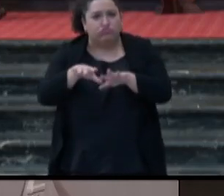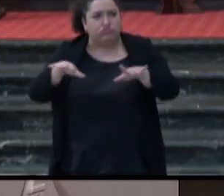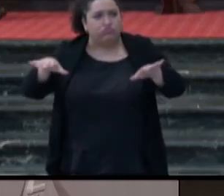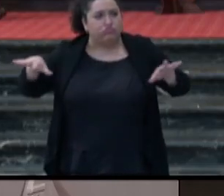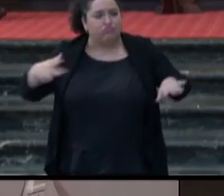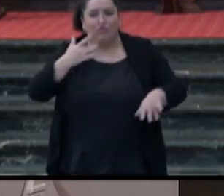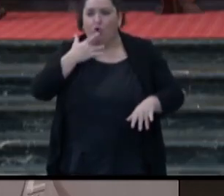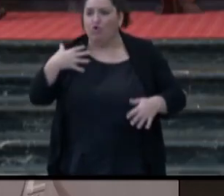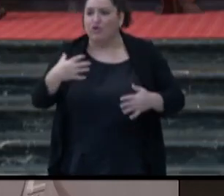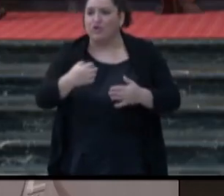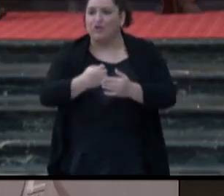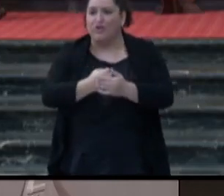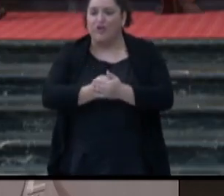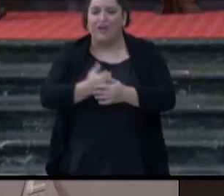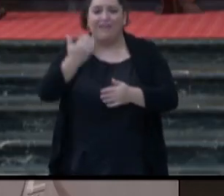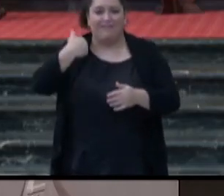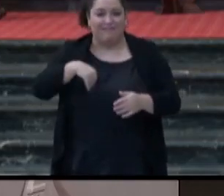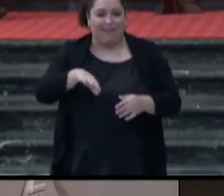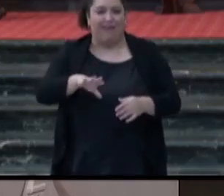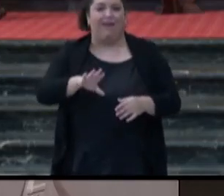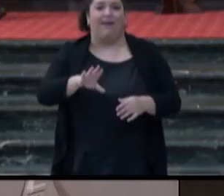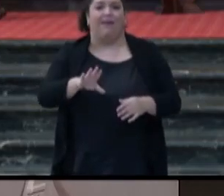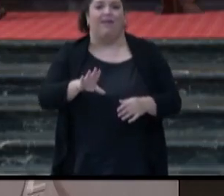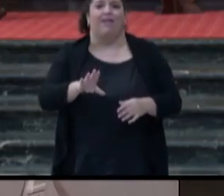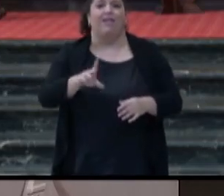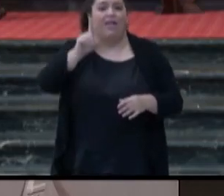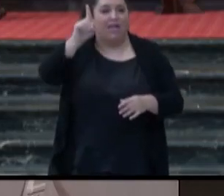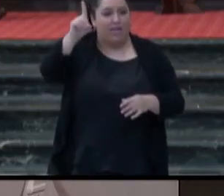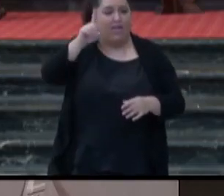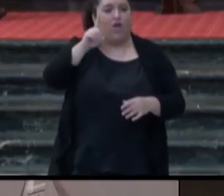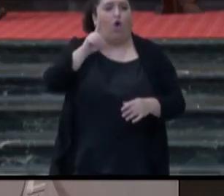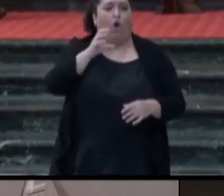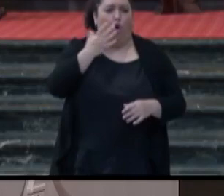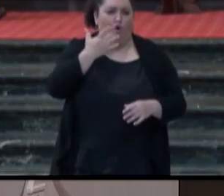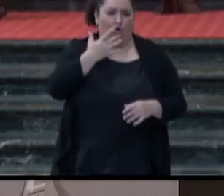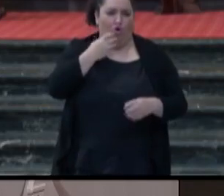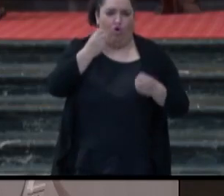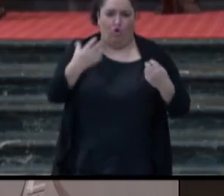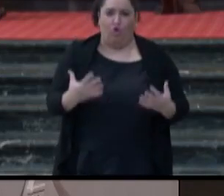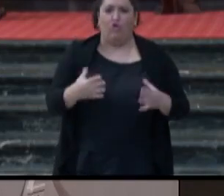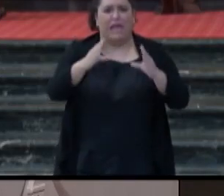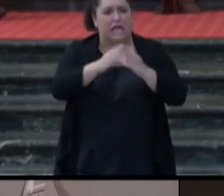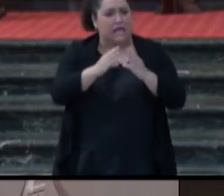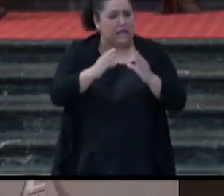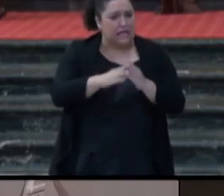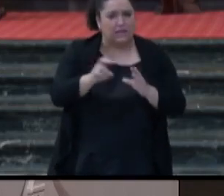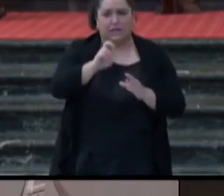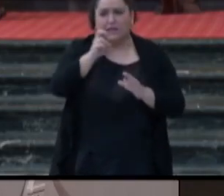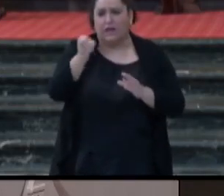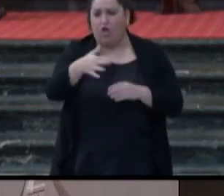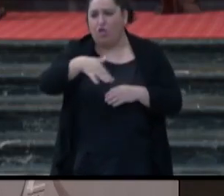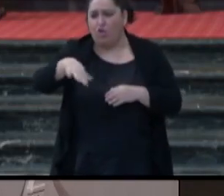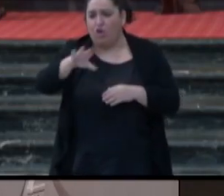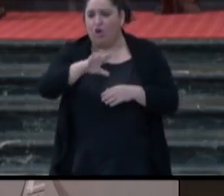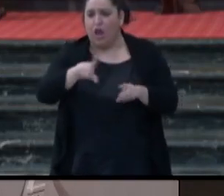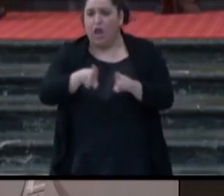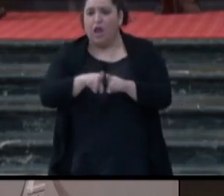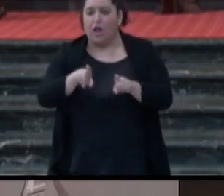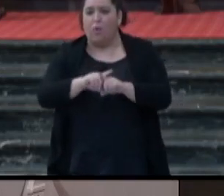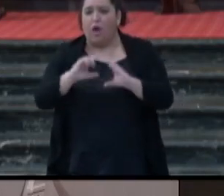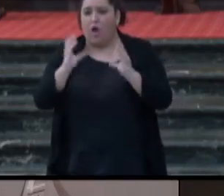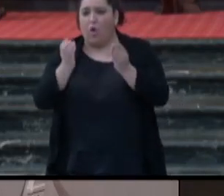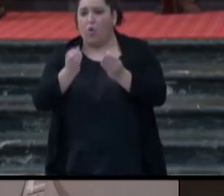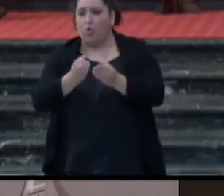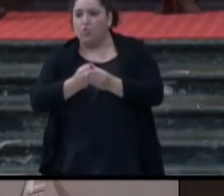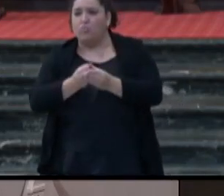mundo sois conocidos en la diócesis en vuestras respectivas parroquias pues como grupo de los laicos